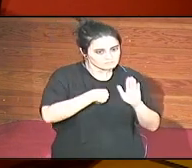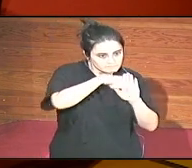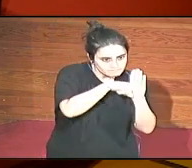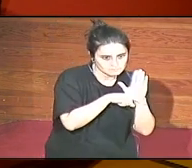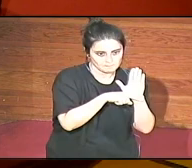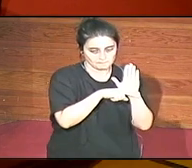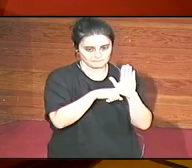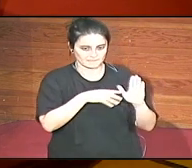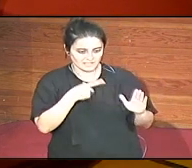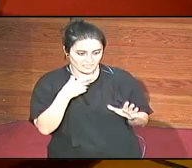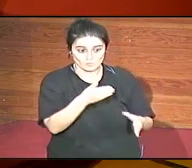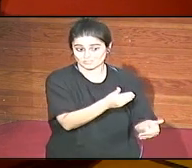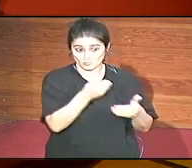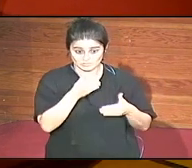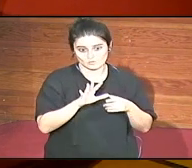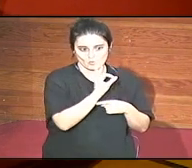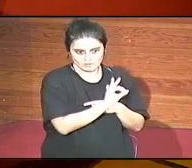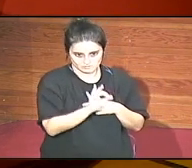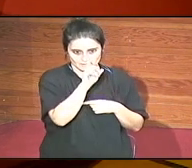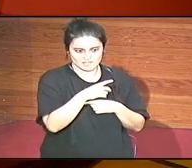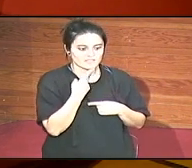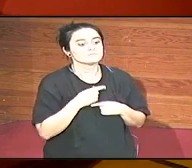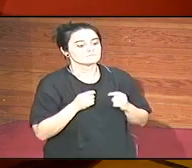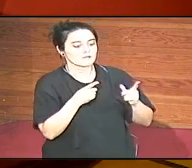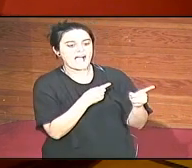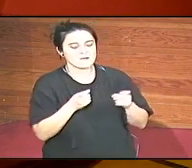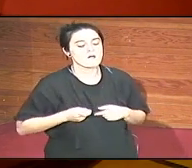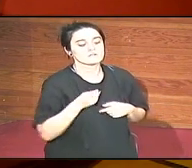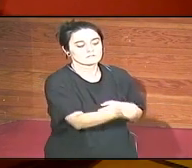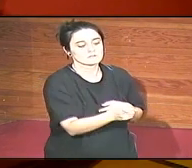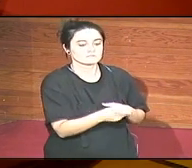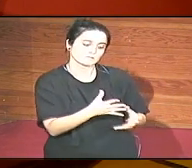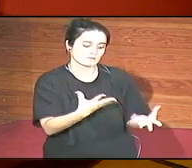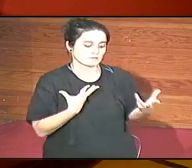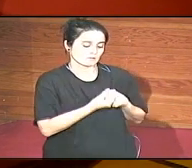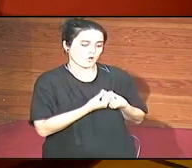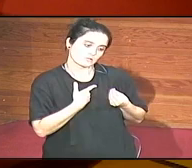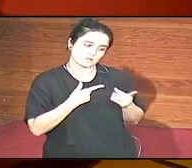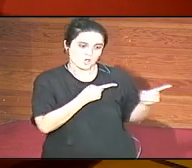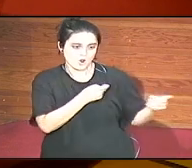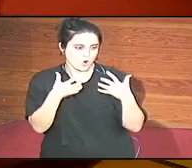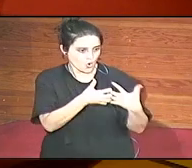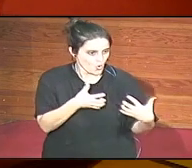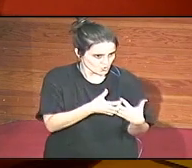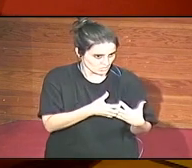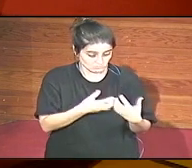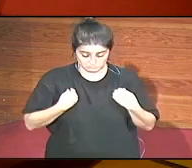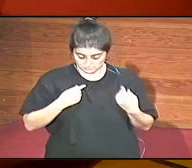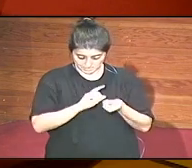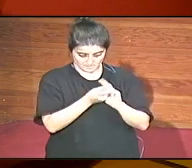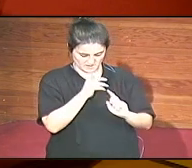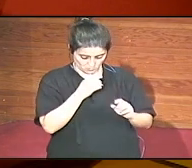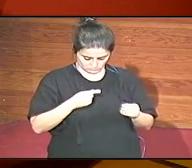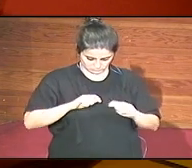pues los maltratan y llega un momento que les dicen bueno tenemos un arma y lucha para nosotros eso les cambia la vida o sea estás a punto de que te maten